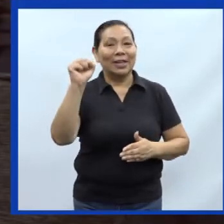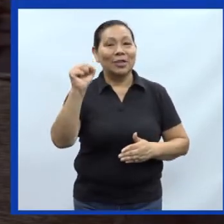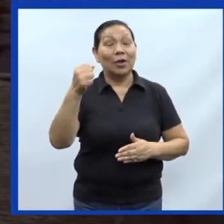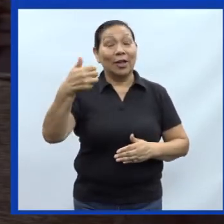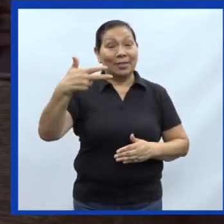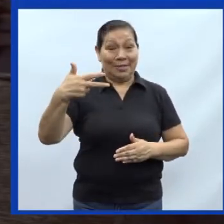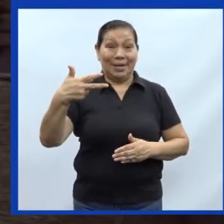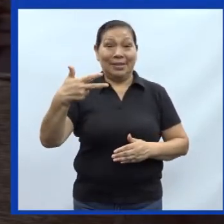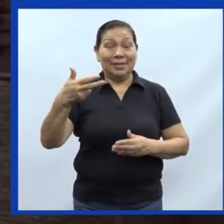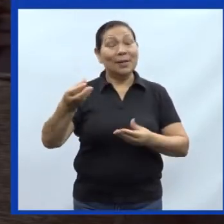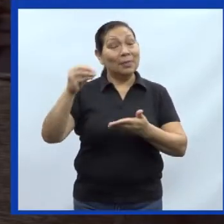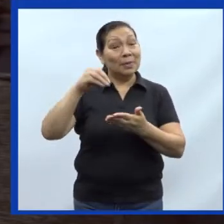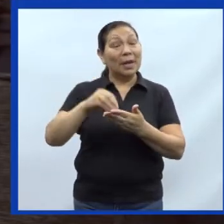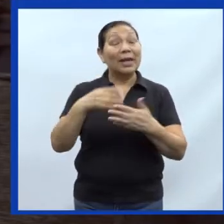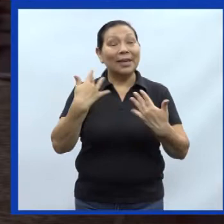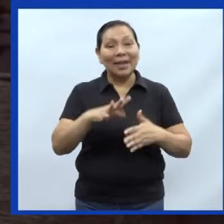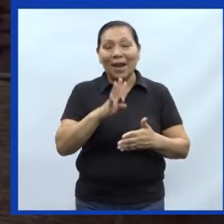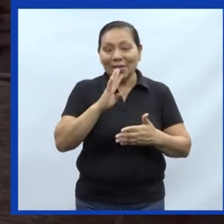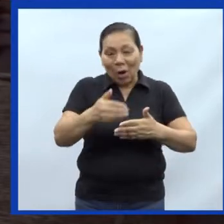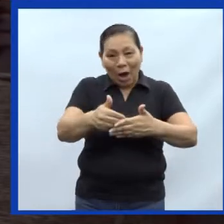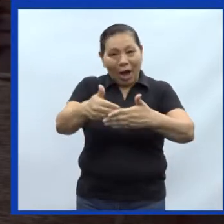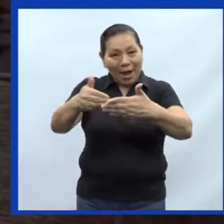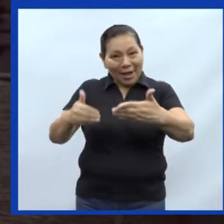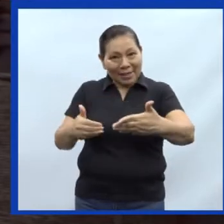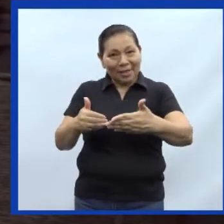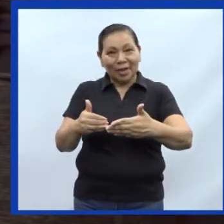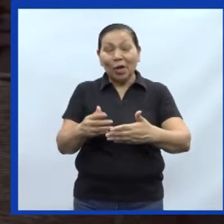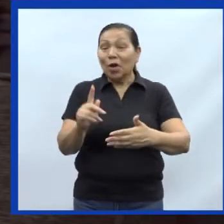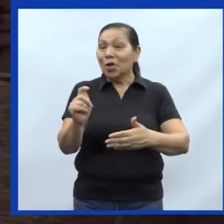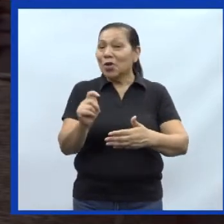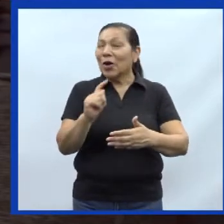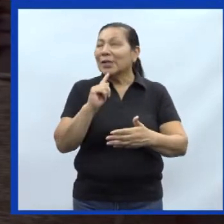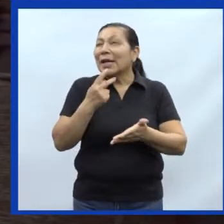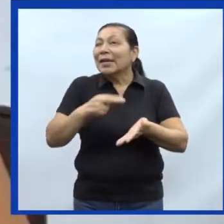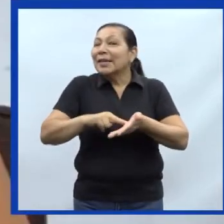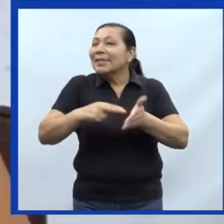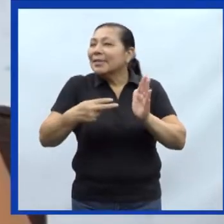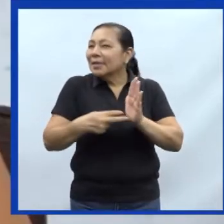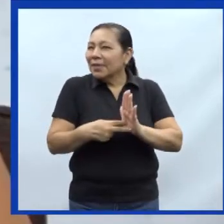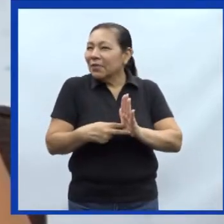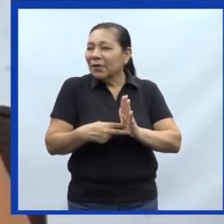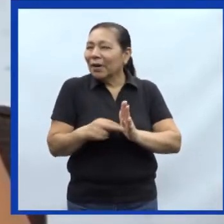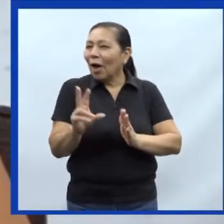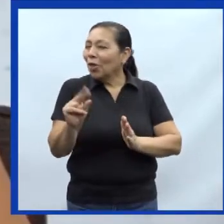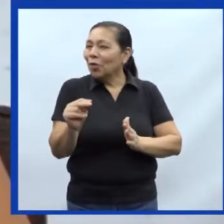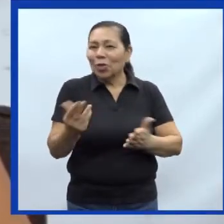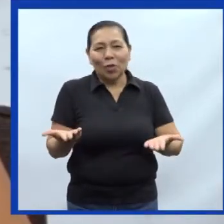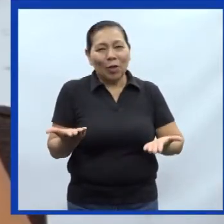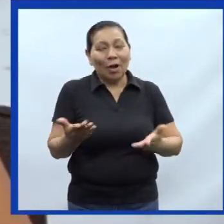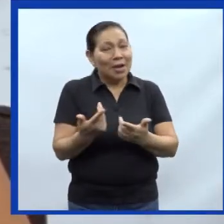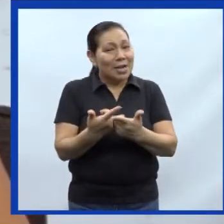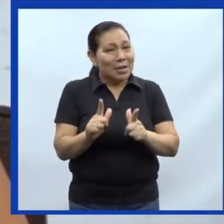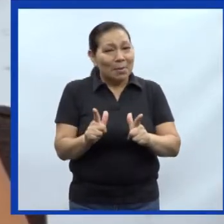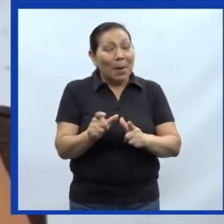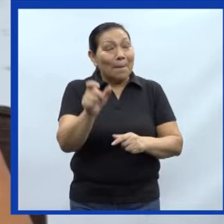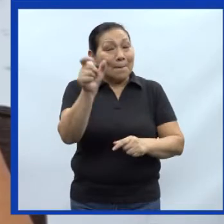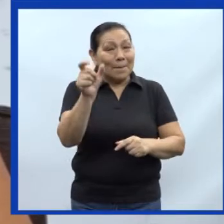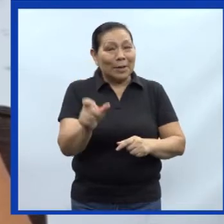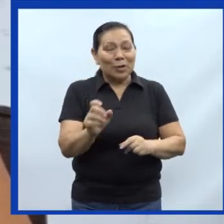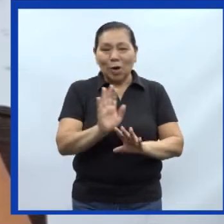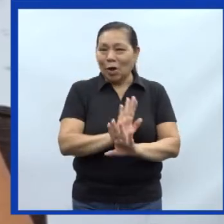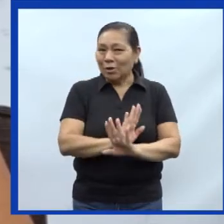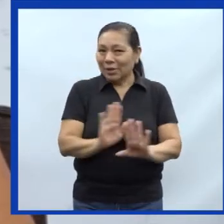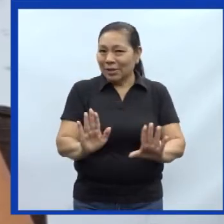3 procesos constitucionales mencionados no tutelen, es decir, no va a tutelar libertad personal, no